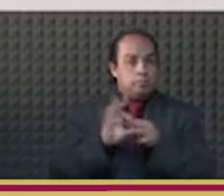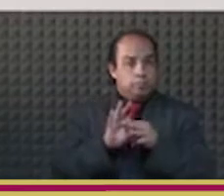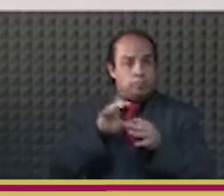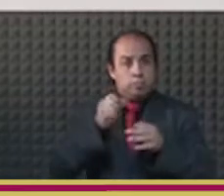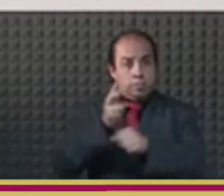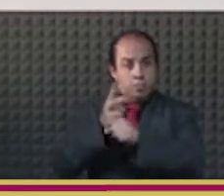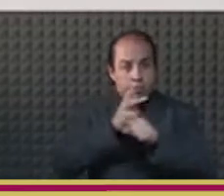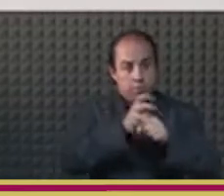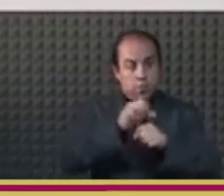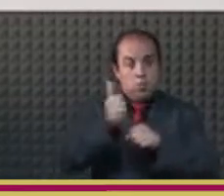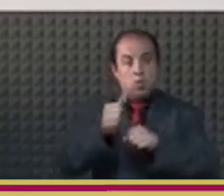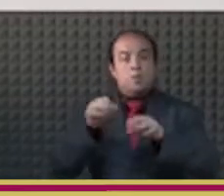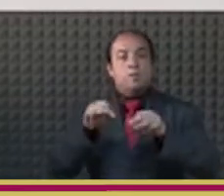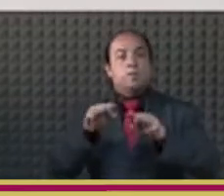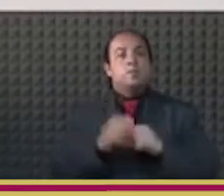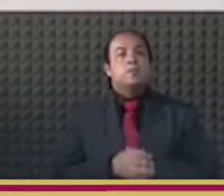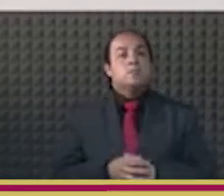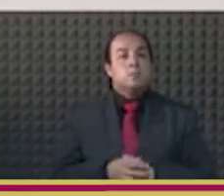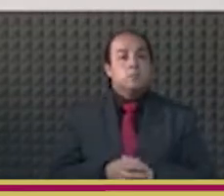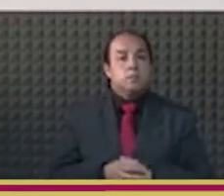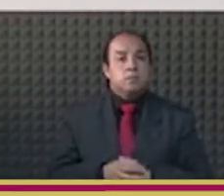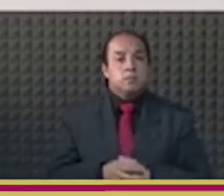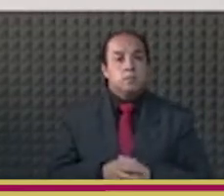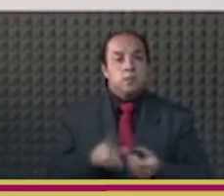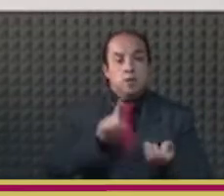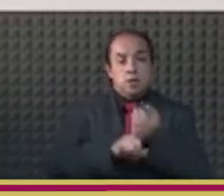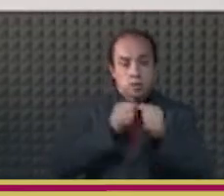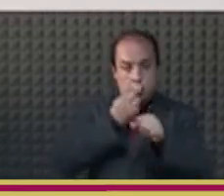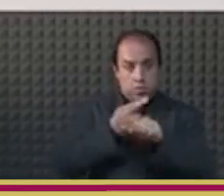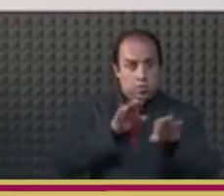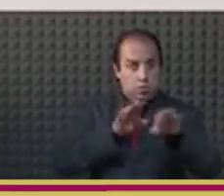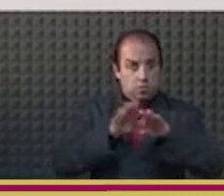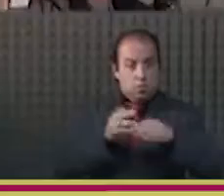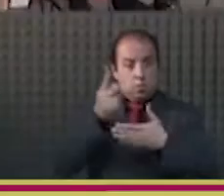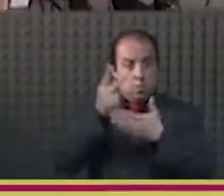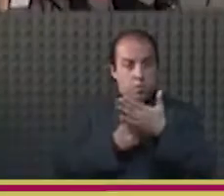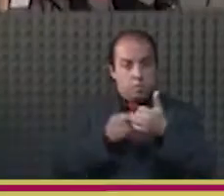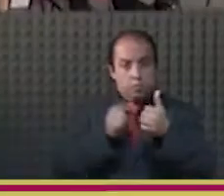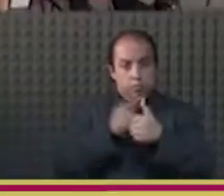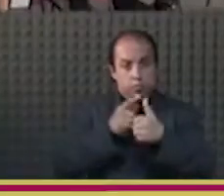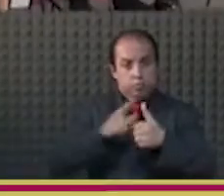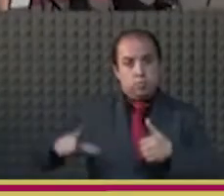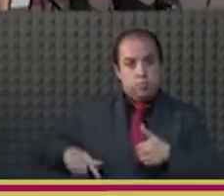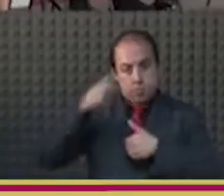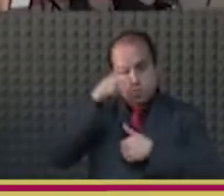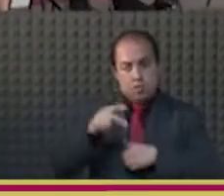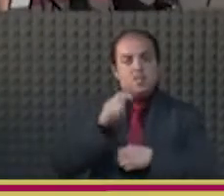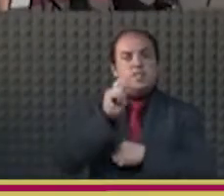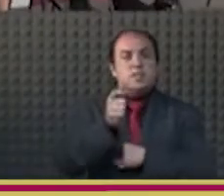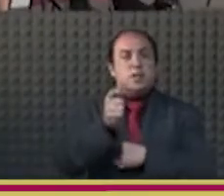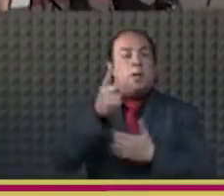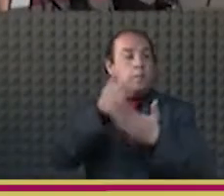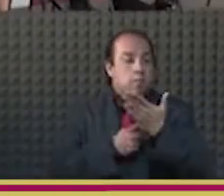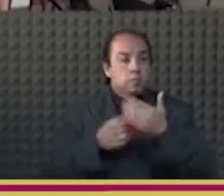convocatoria con otra de las oficinas también de la Secretaría del Trabajo, un programa prioritario del Gobierno de México que es el del Programa de